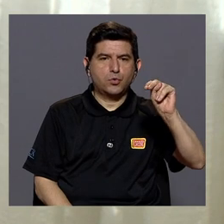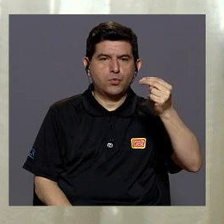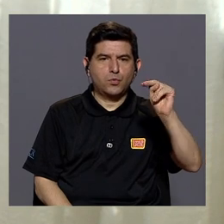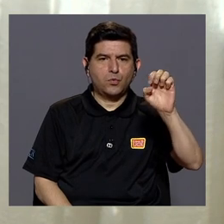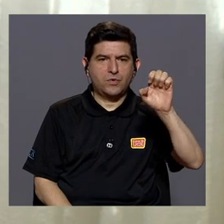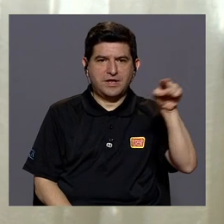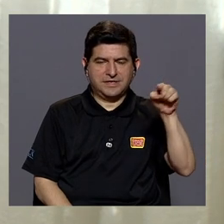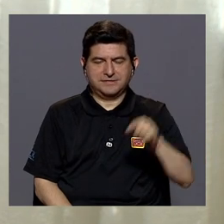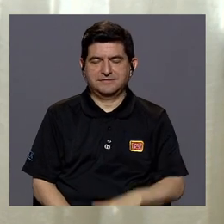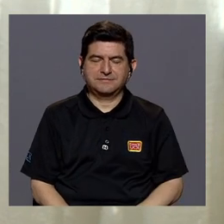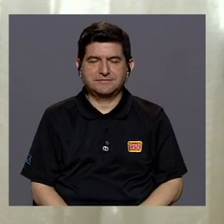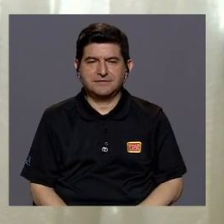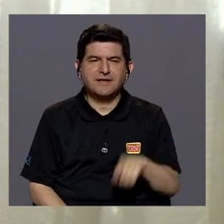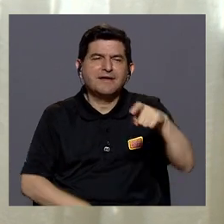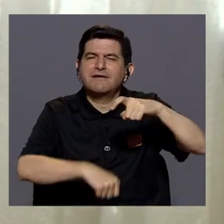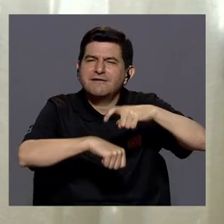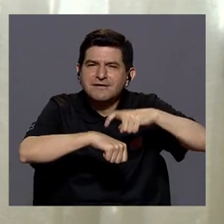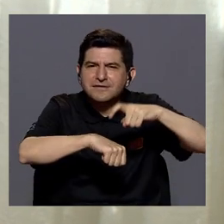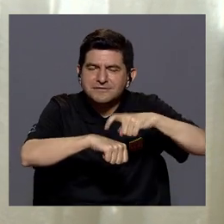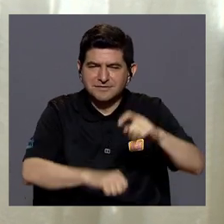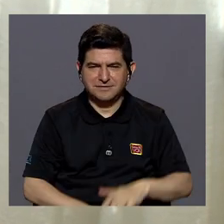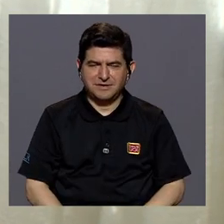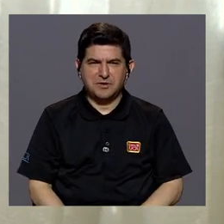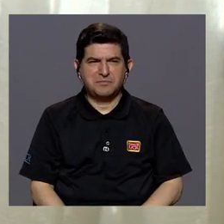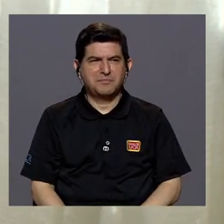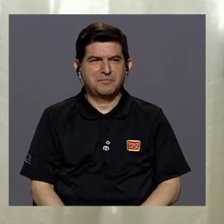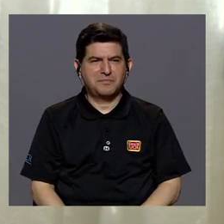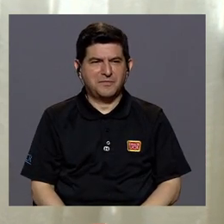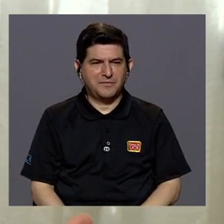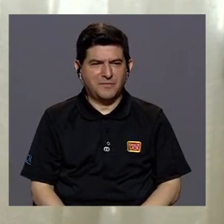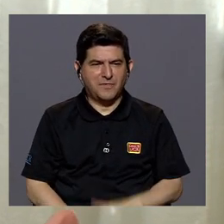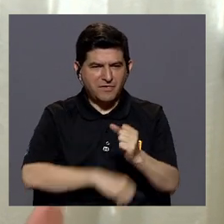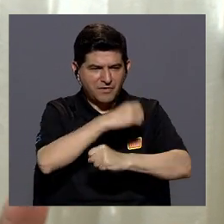días, en el